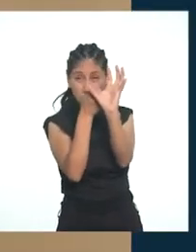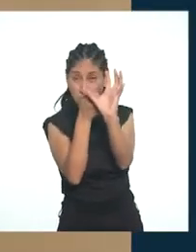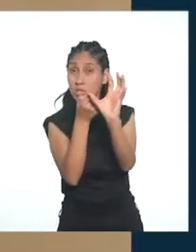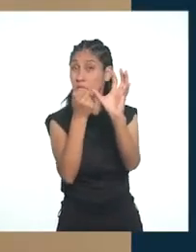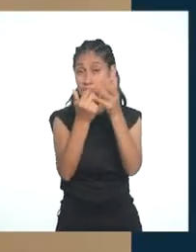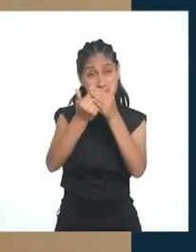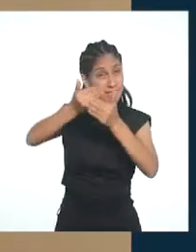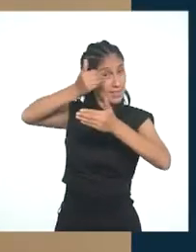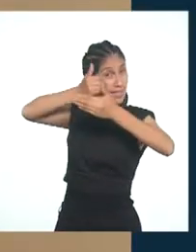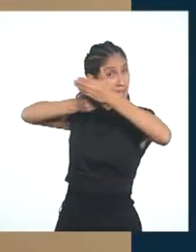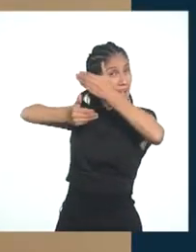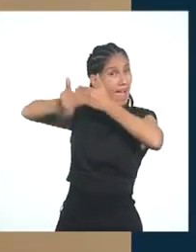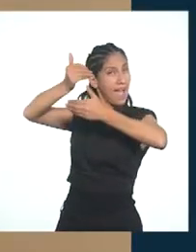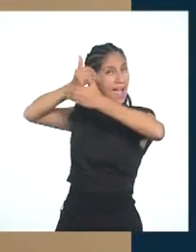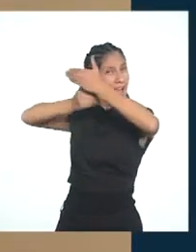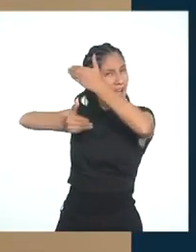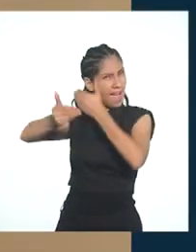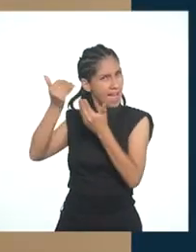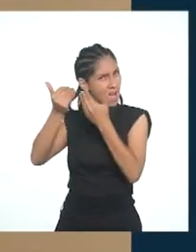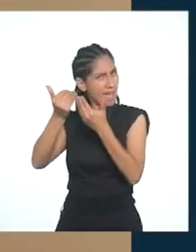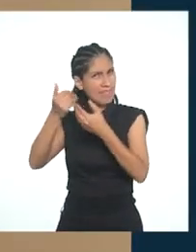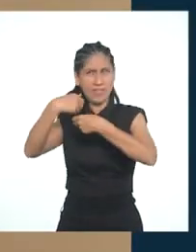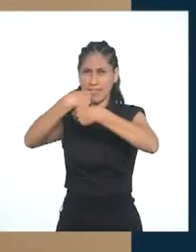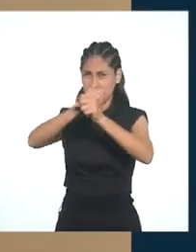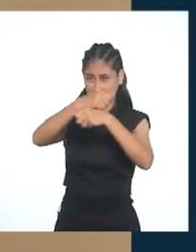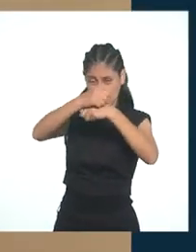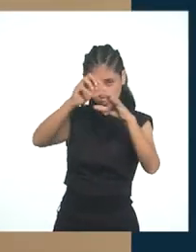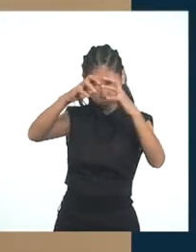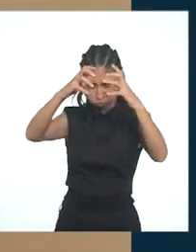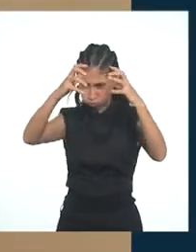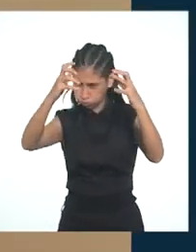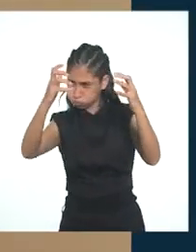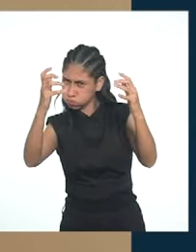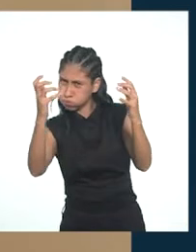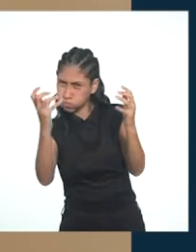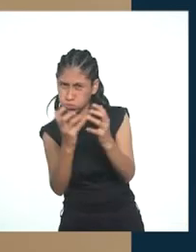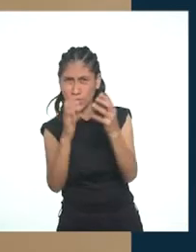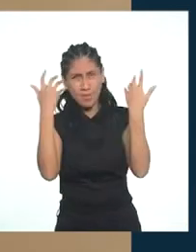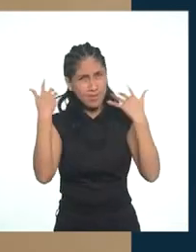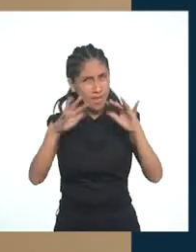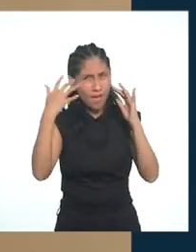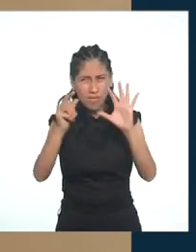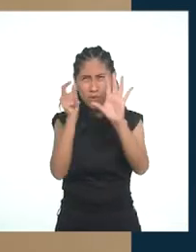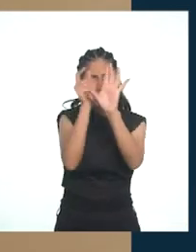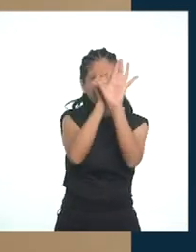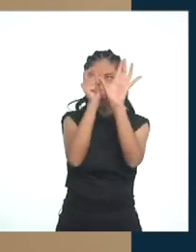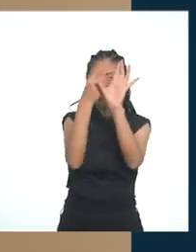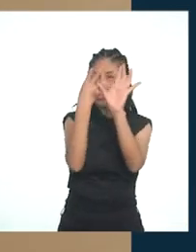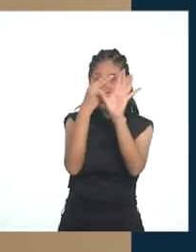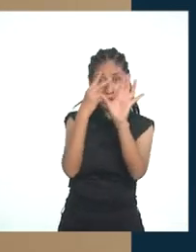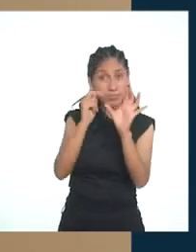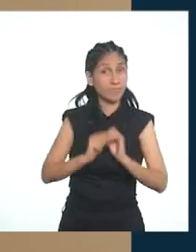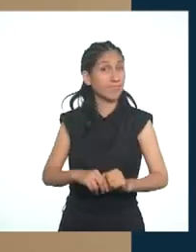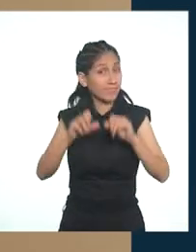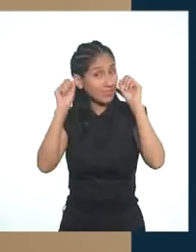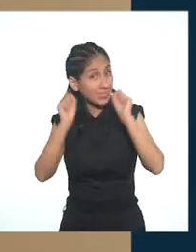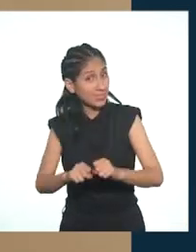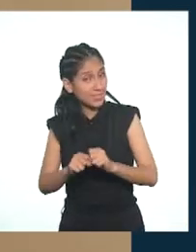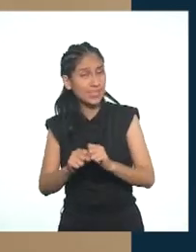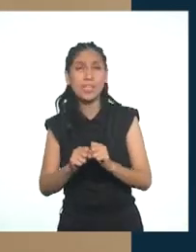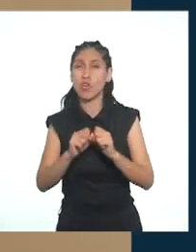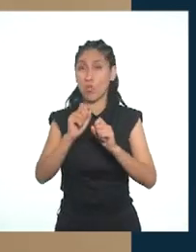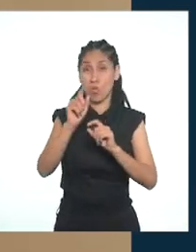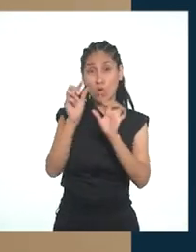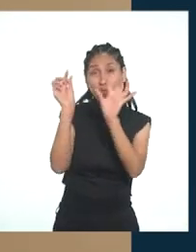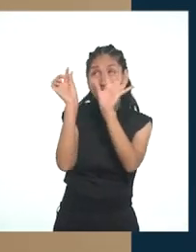Existen desde antes de la formación de la atmósfera en la Tierra. Se dice que generaron parte de su atmósfera y